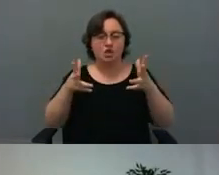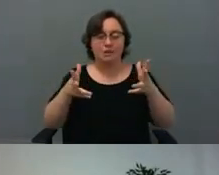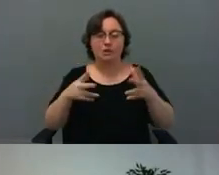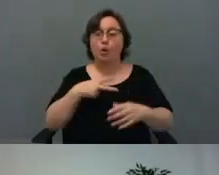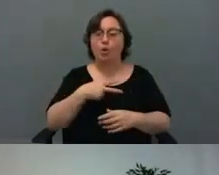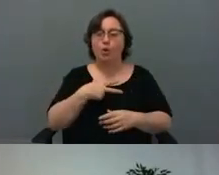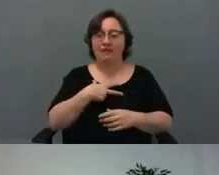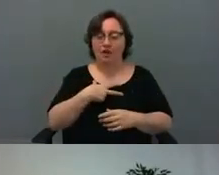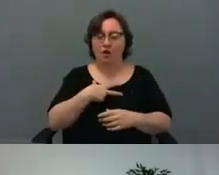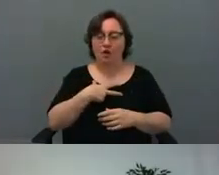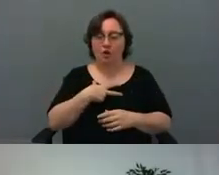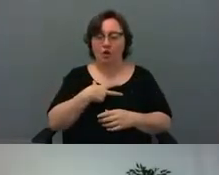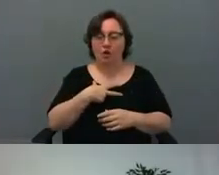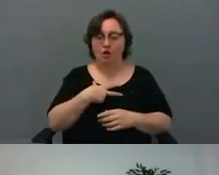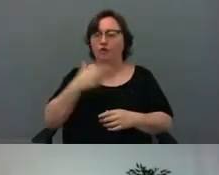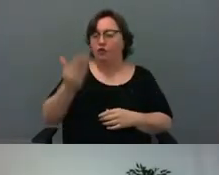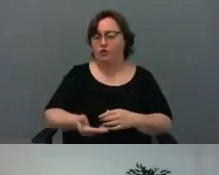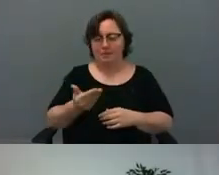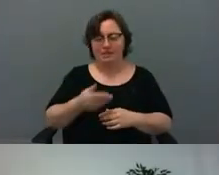sentido, yo creo que es fundamental.